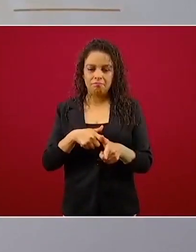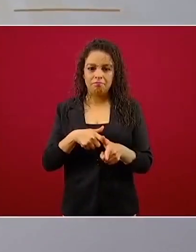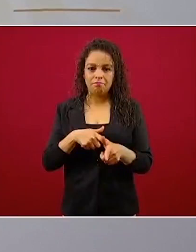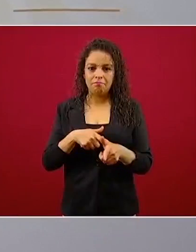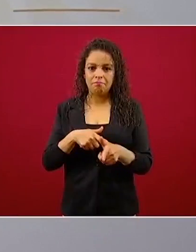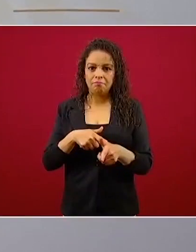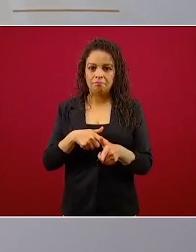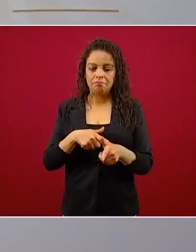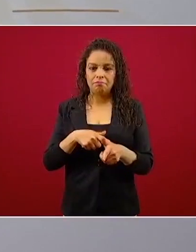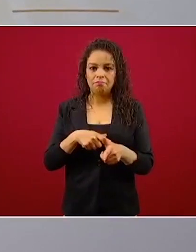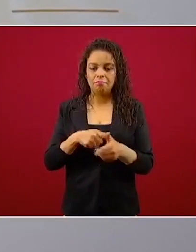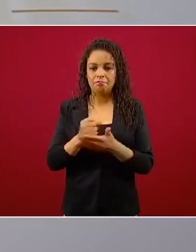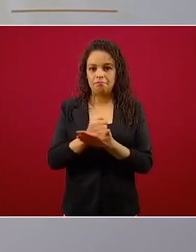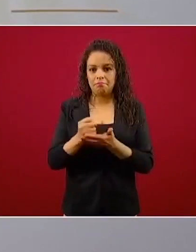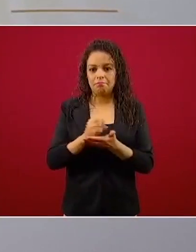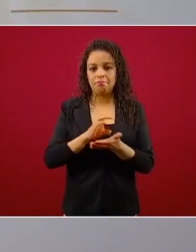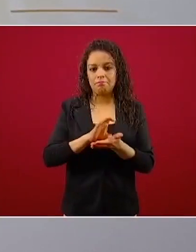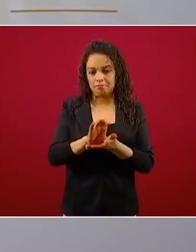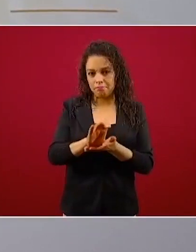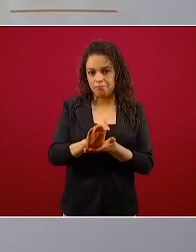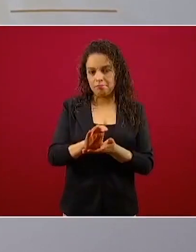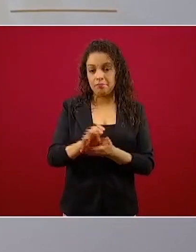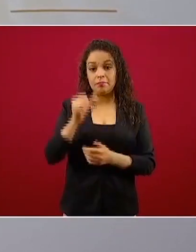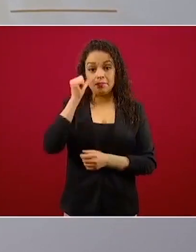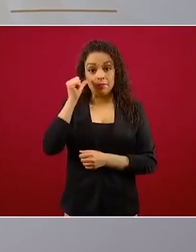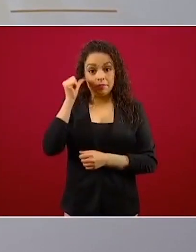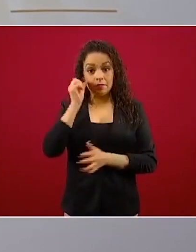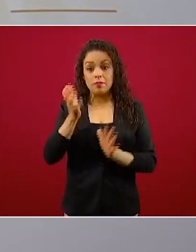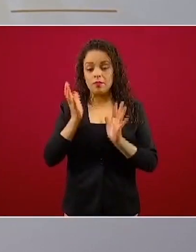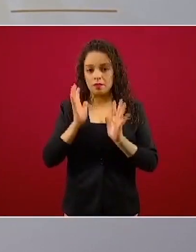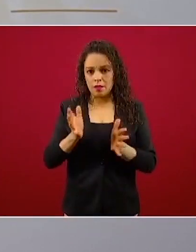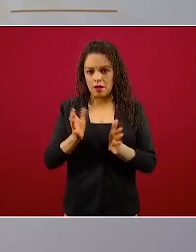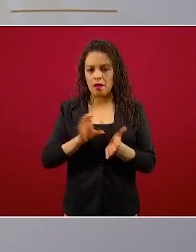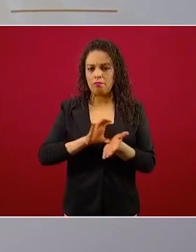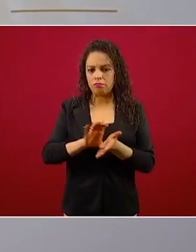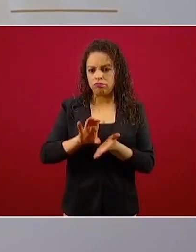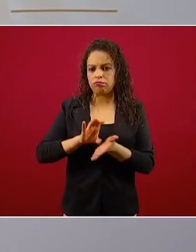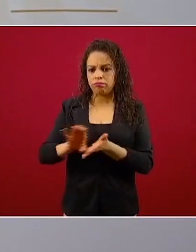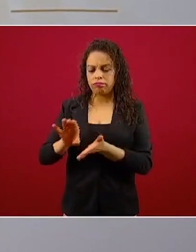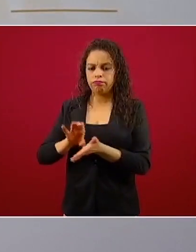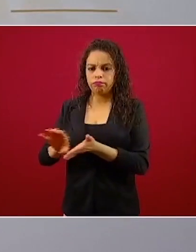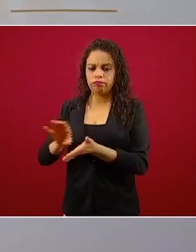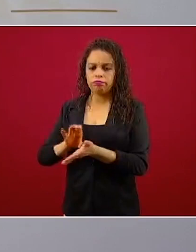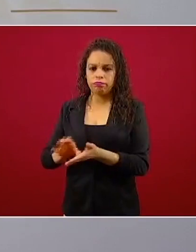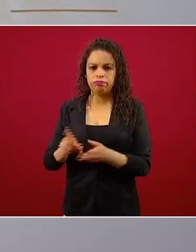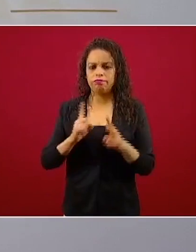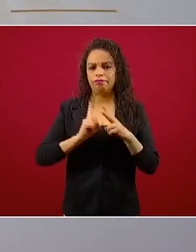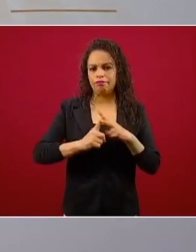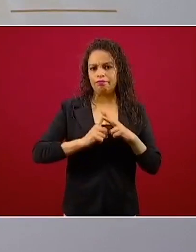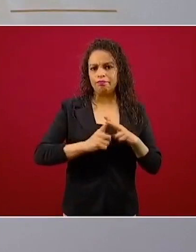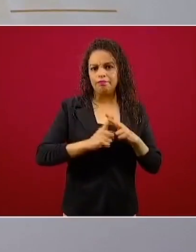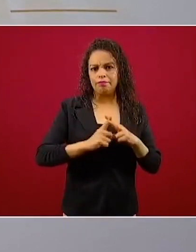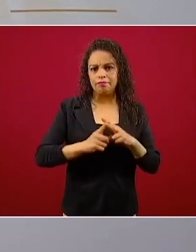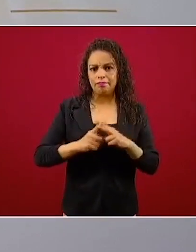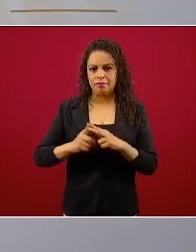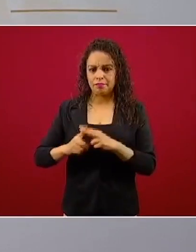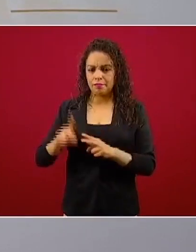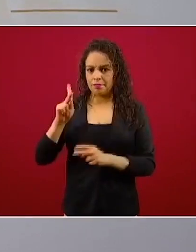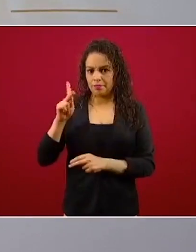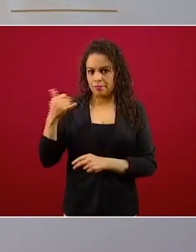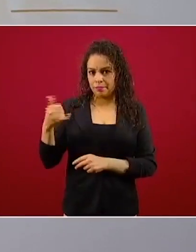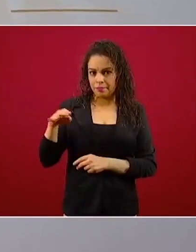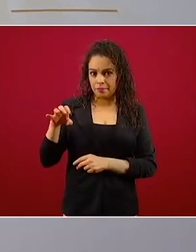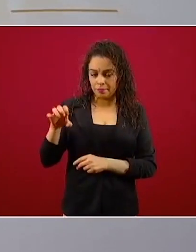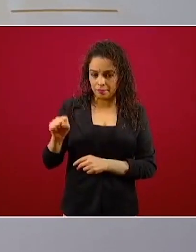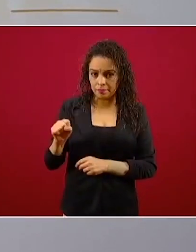entregarse. Ya ayer se entregaron, ya llegaron a las cuentas de los pequeños